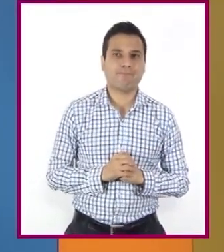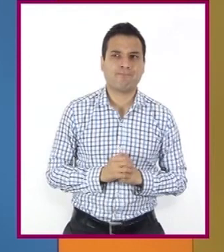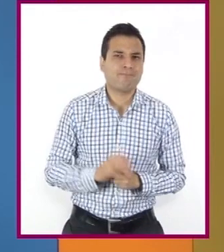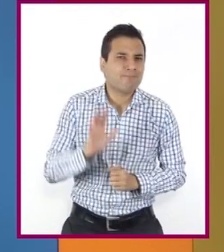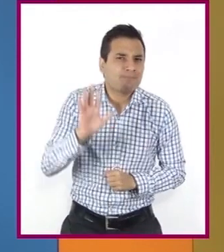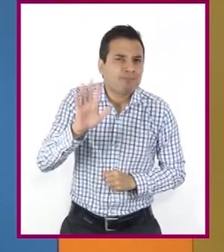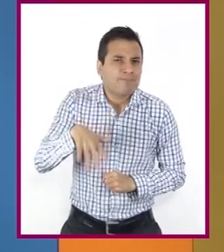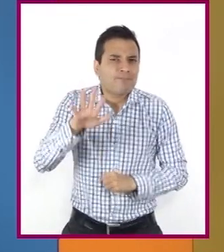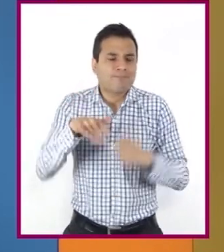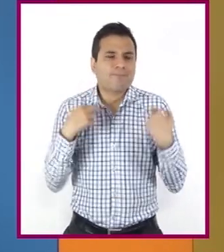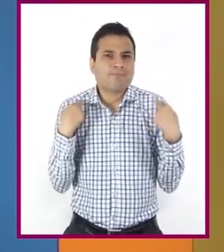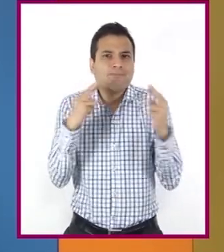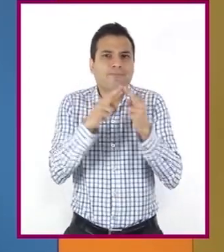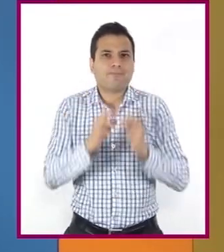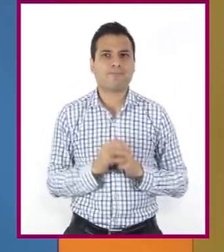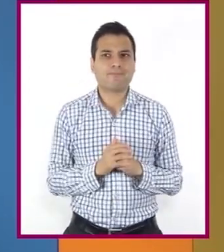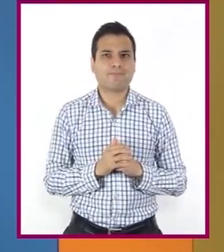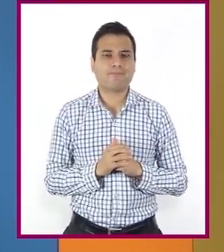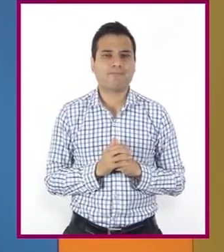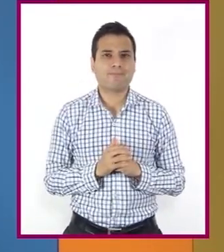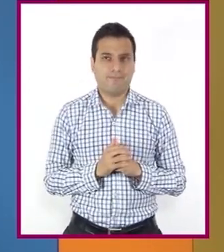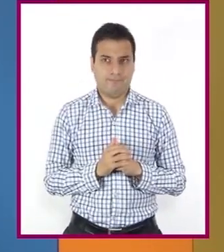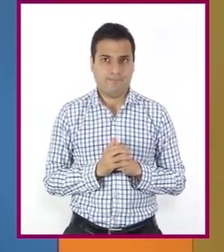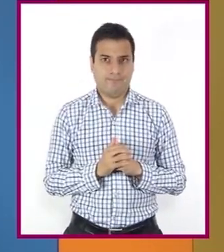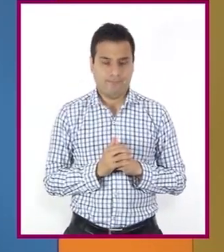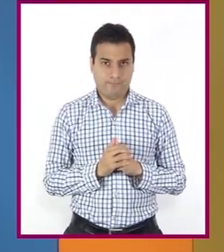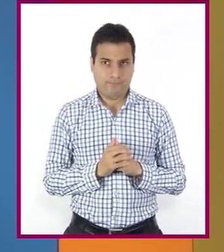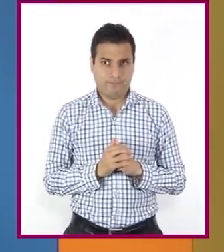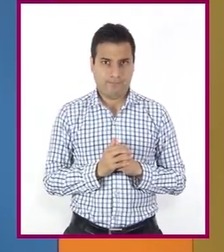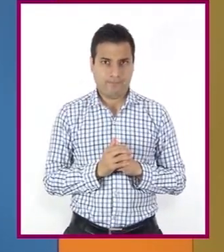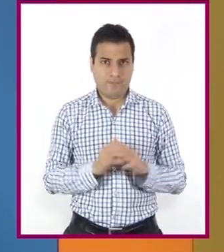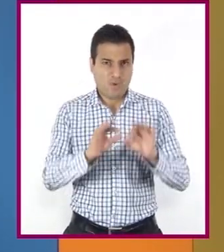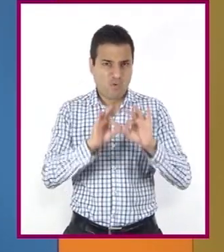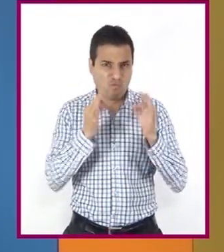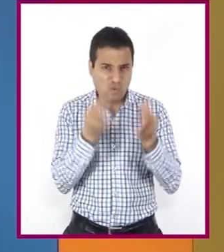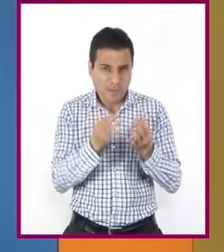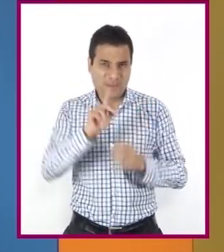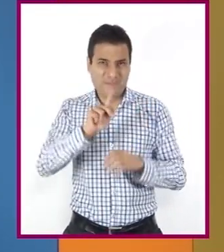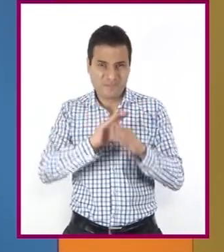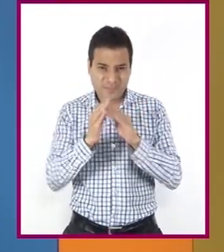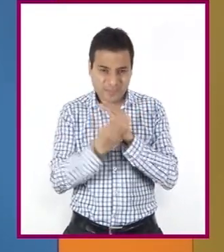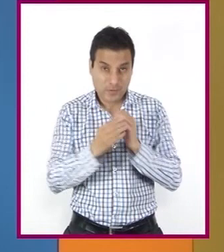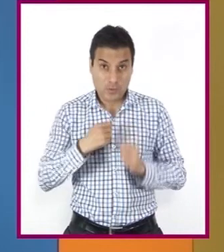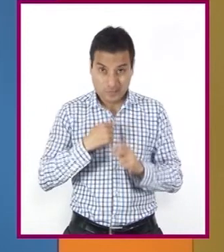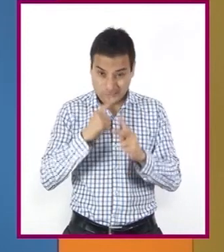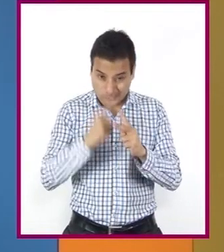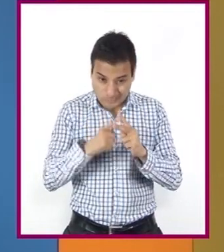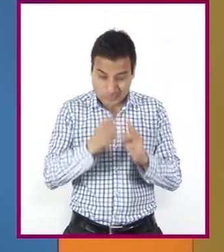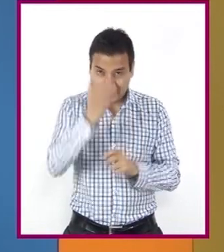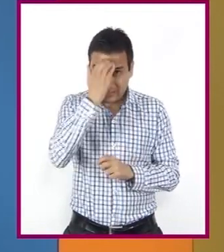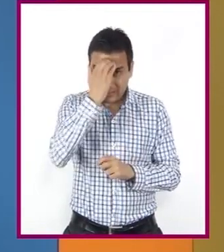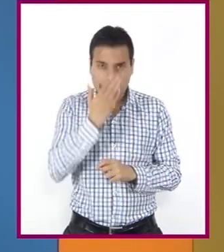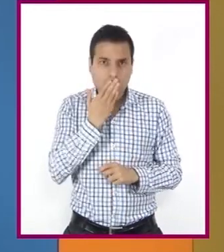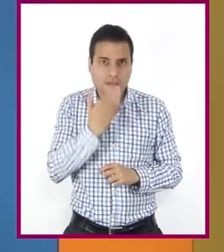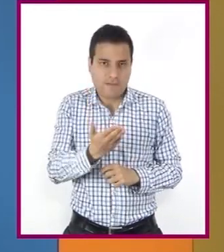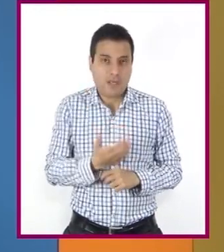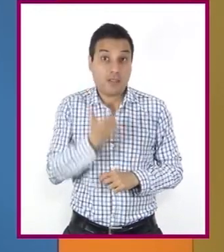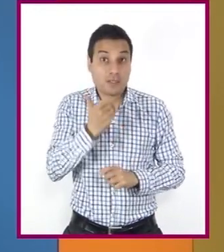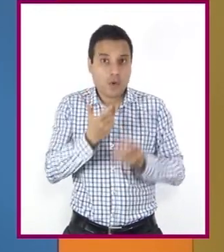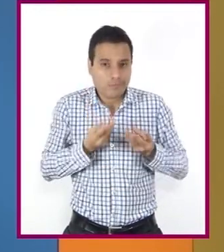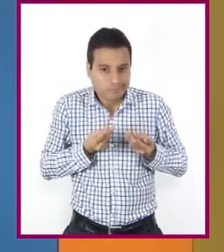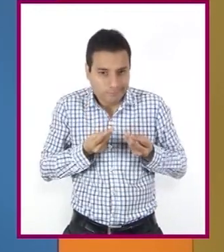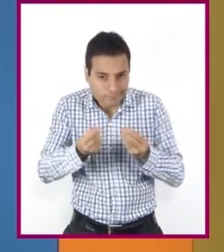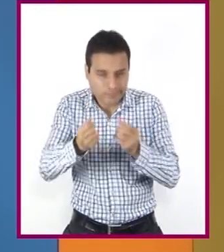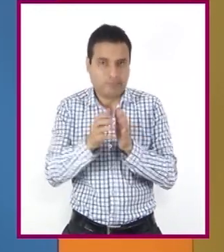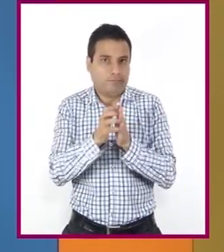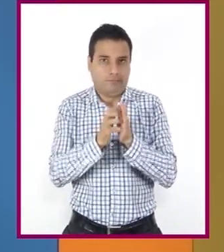Profesor, es útil conocer la medida del contorno de las superficies para evitar gastar de más y llevar lo suficiente para poder cercar